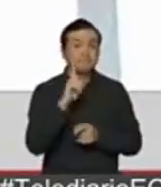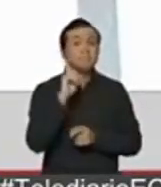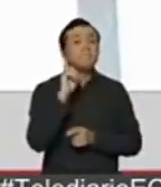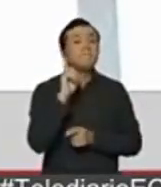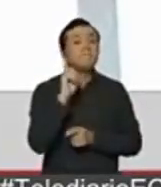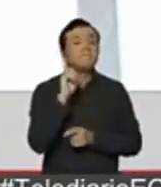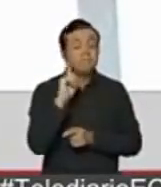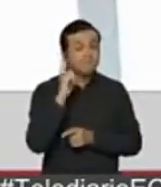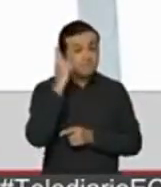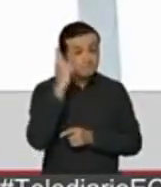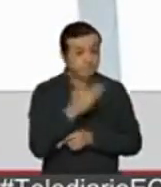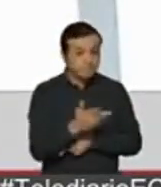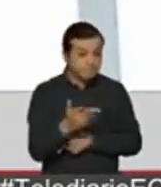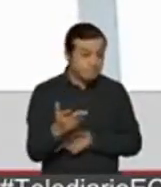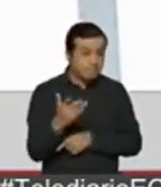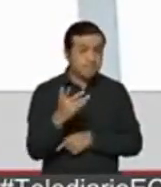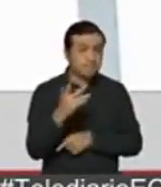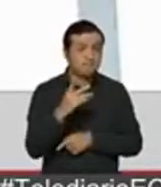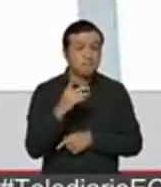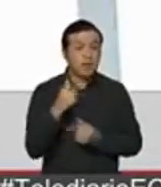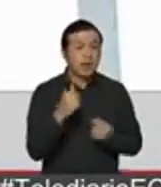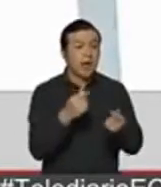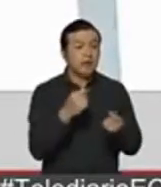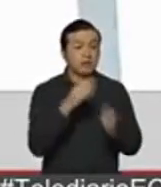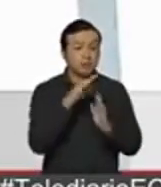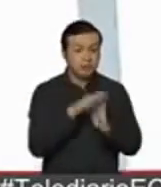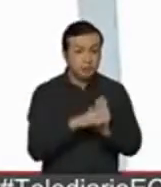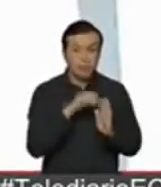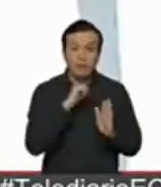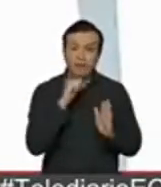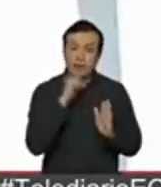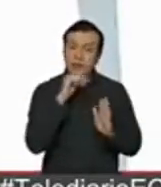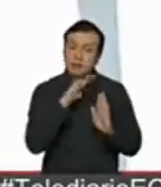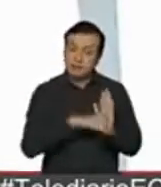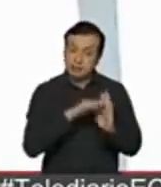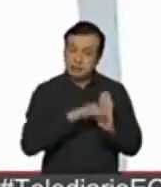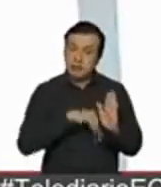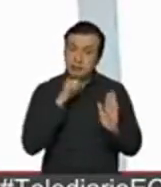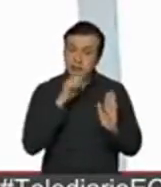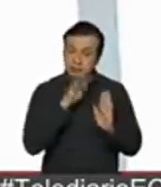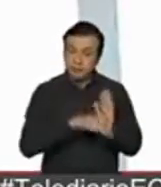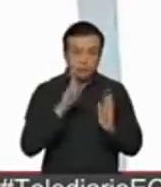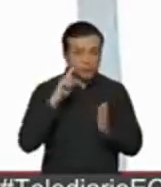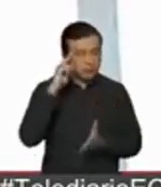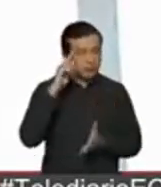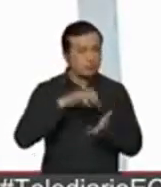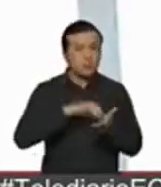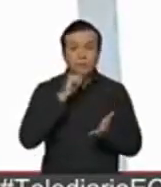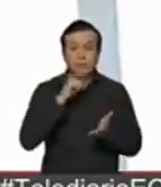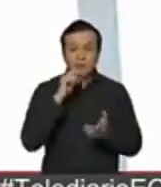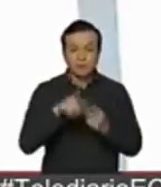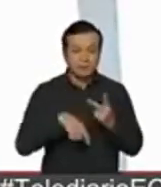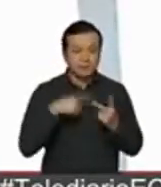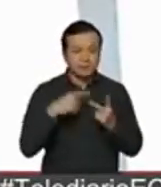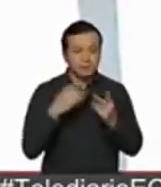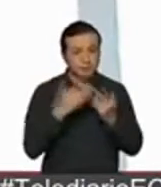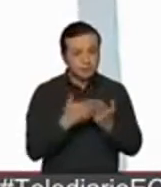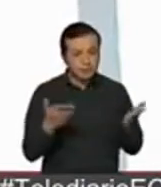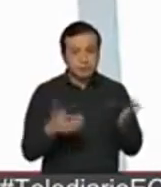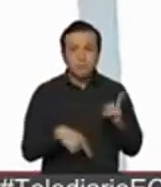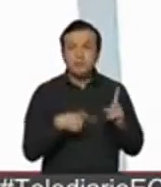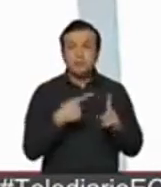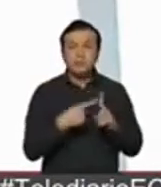limita exclusivamente por el recorte del gasto, que sigue siendo una tarea pendiente de parte del gobierno, sino que también debería